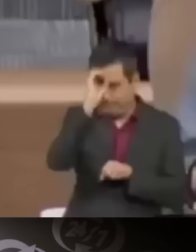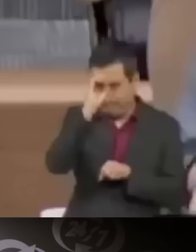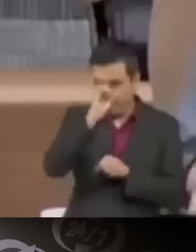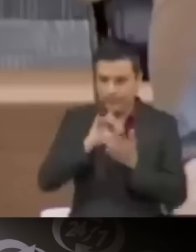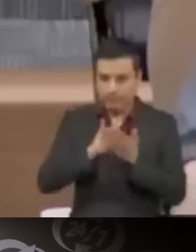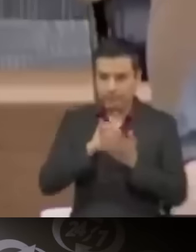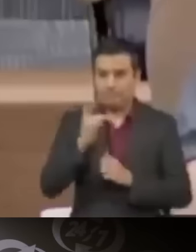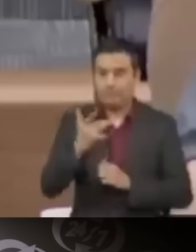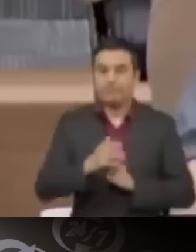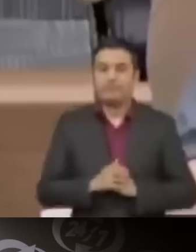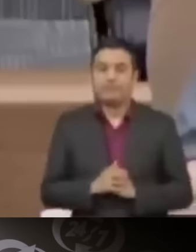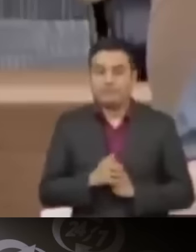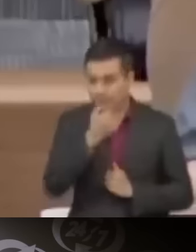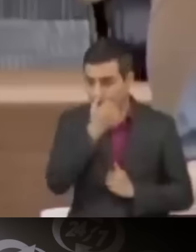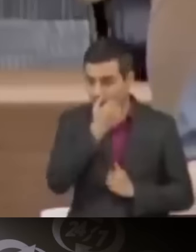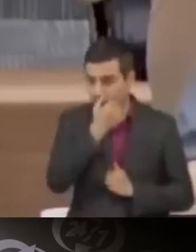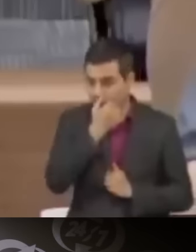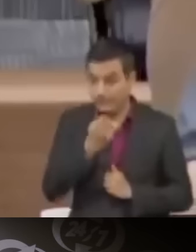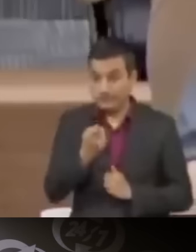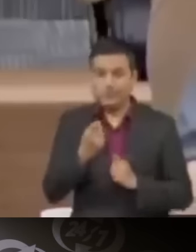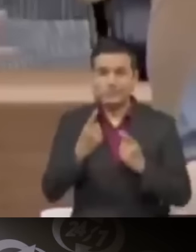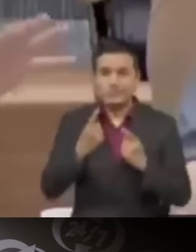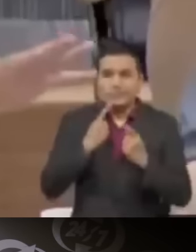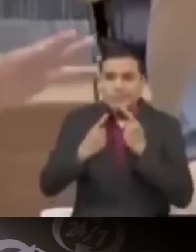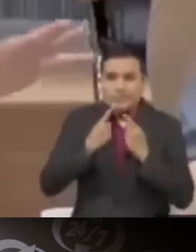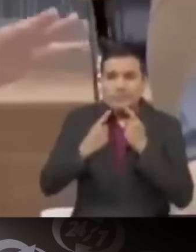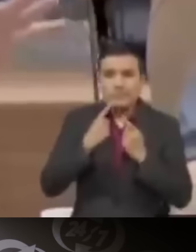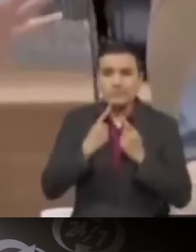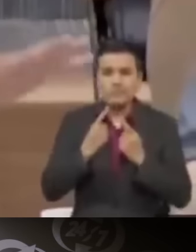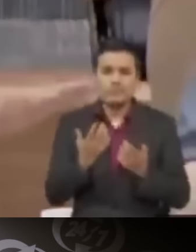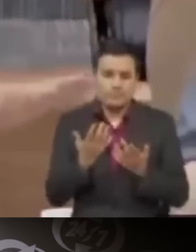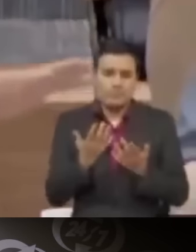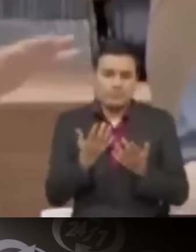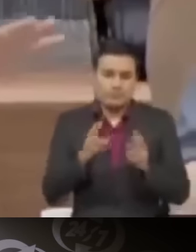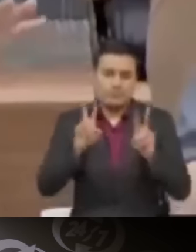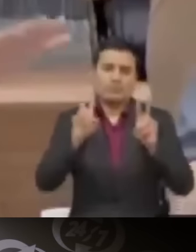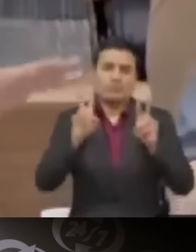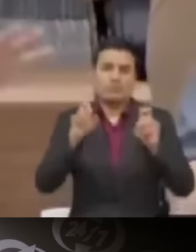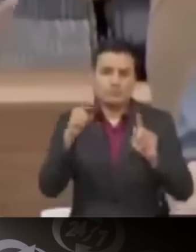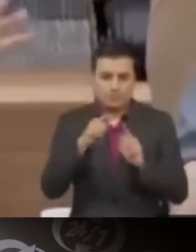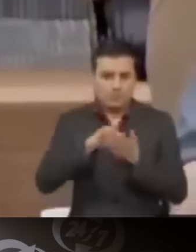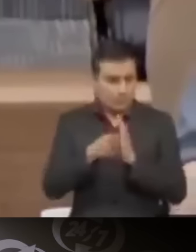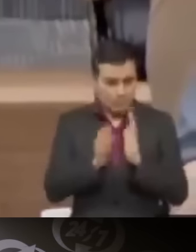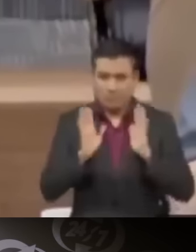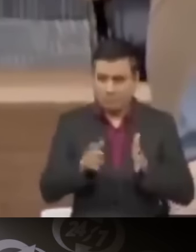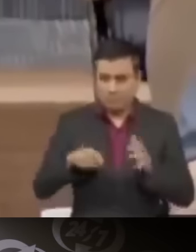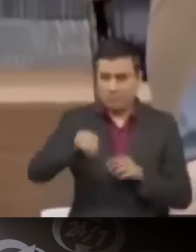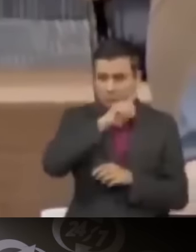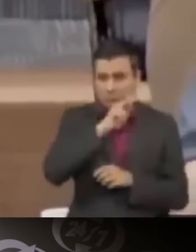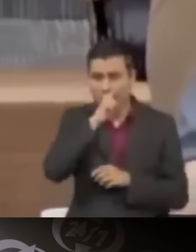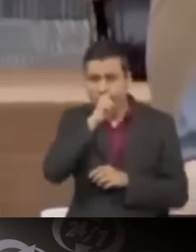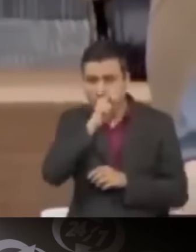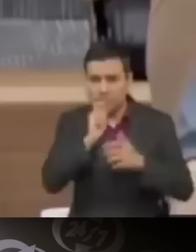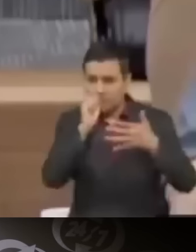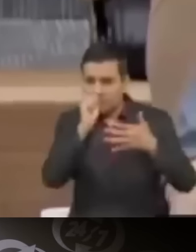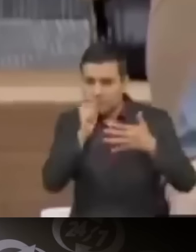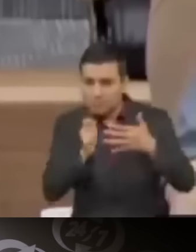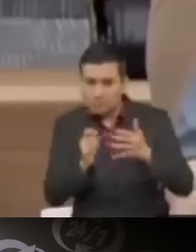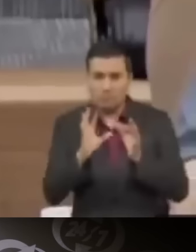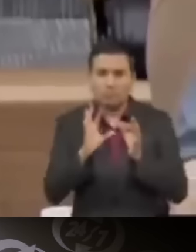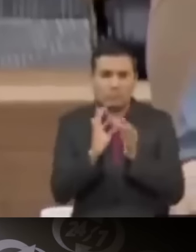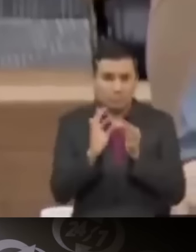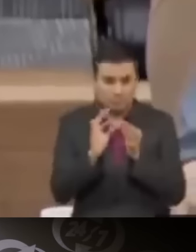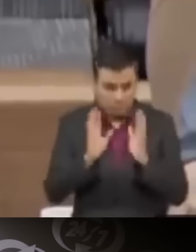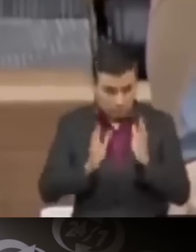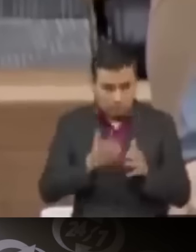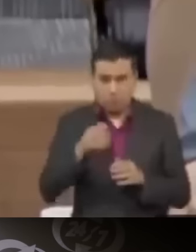palabra. En realidad, esta discusión tiene una variante técnica. ¿No? Están colocadas las preocupaciones y están colocadas las explicaciones, que me